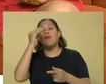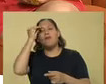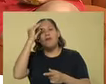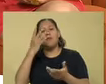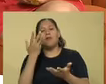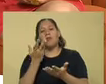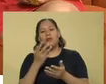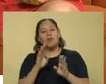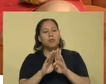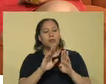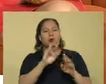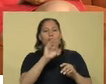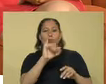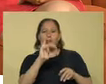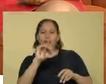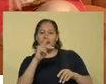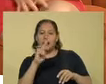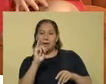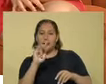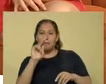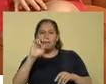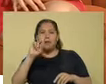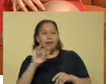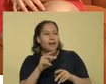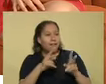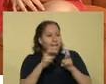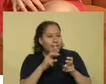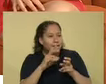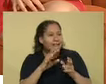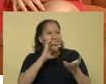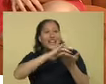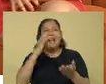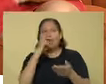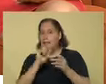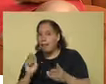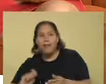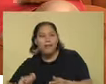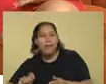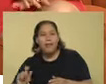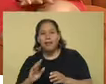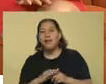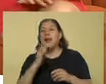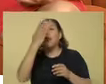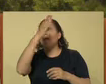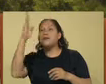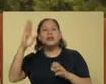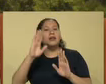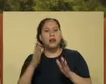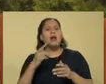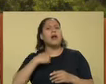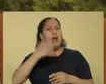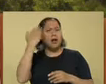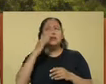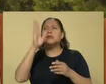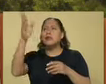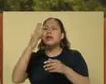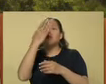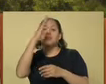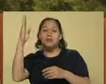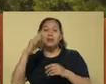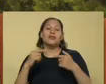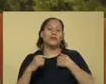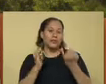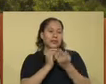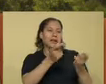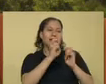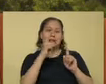se meten a Wikipedia. Y ya con eso. Se vuelan todo y ya acabamos, gracias, ¿no? Ya no van a la biblioteca, yo antes iba a la biblioteca. Sí, a mí también me